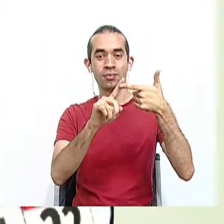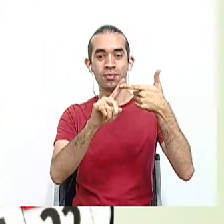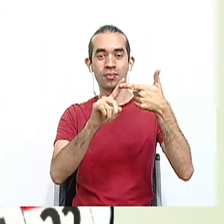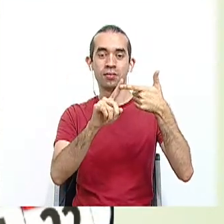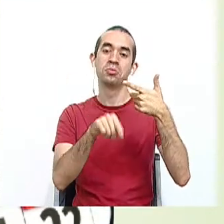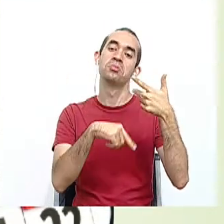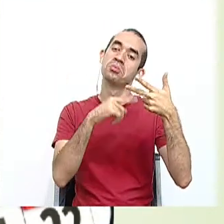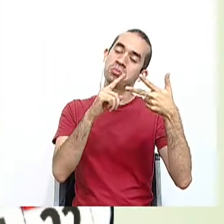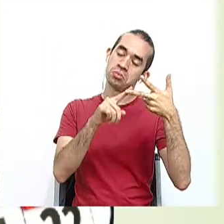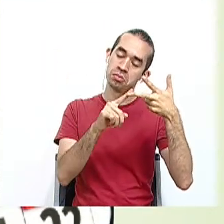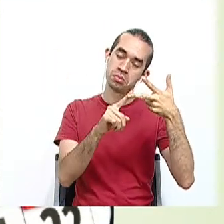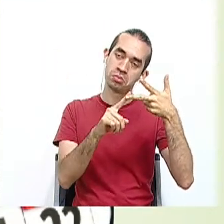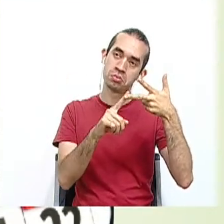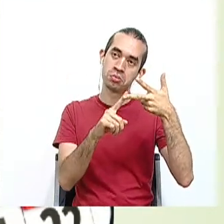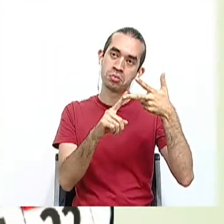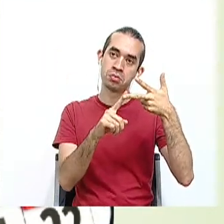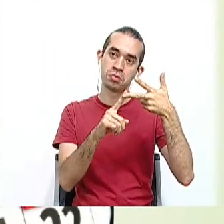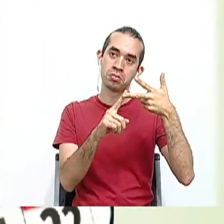O bien,